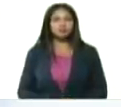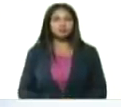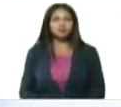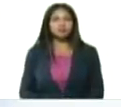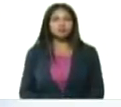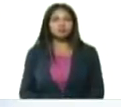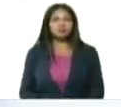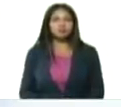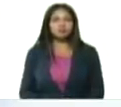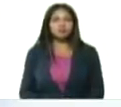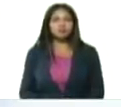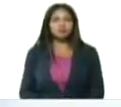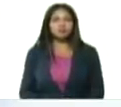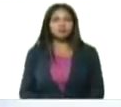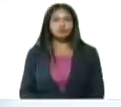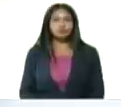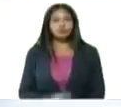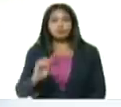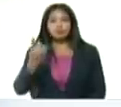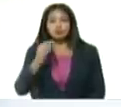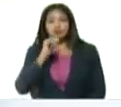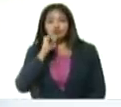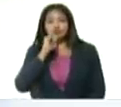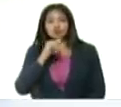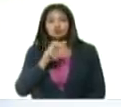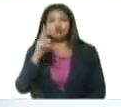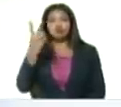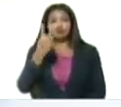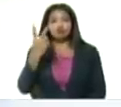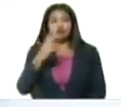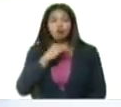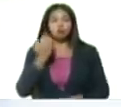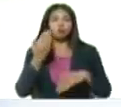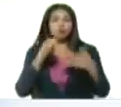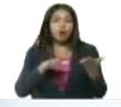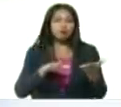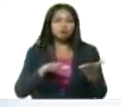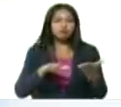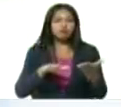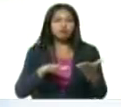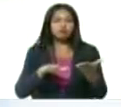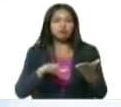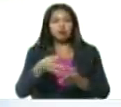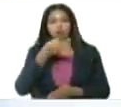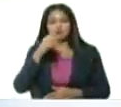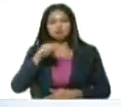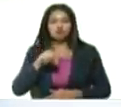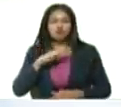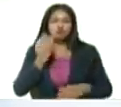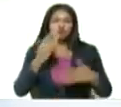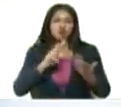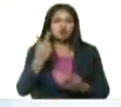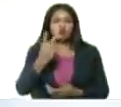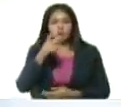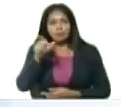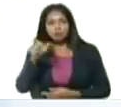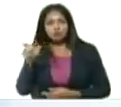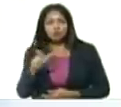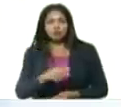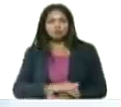En primer lugar, debo reportar que hay dos fallecimientos en la tarde de hoy.